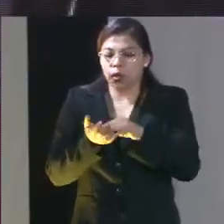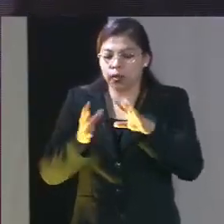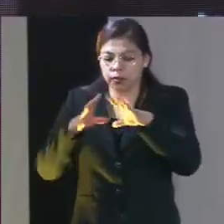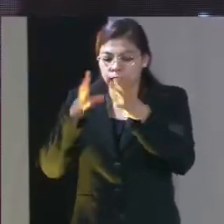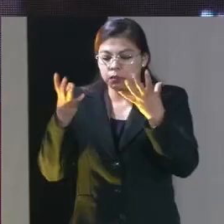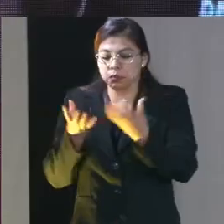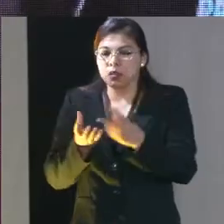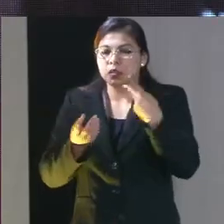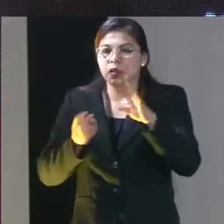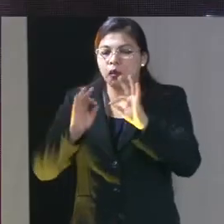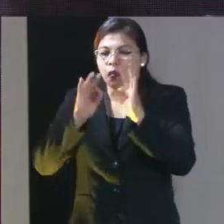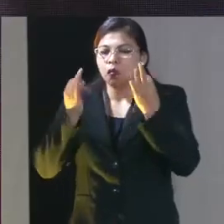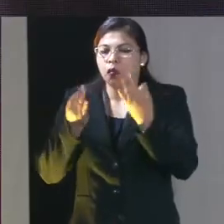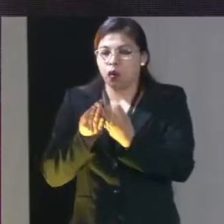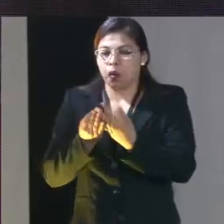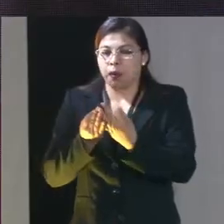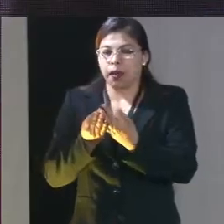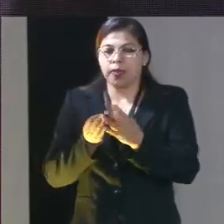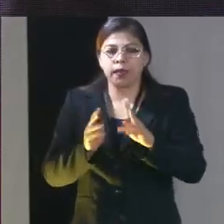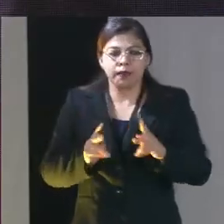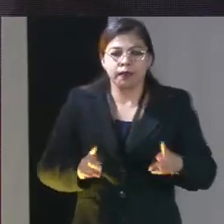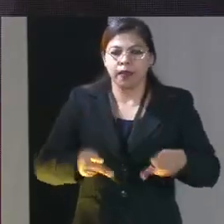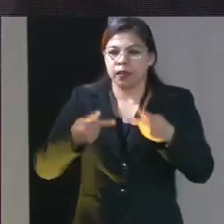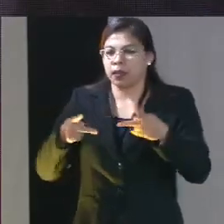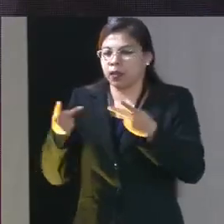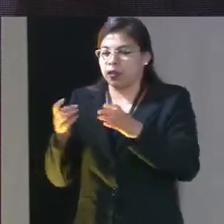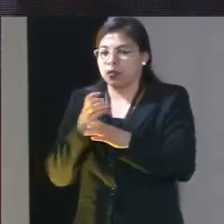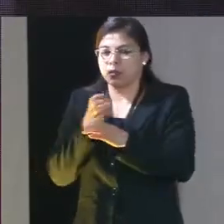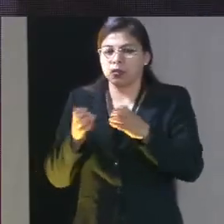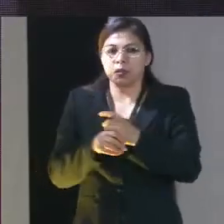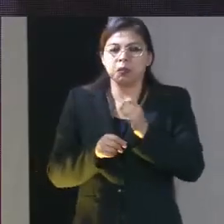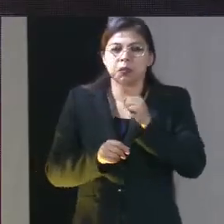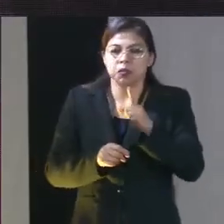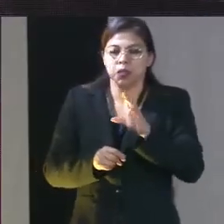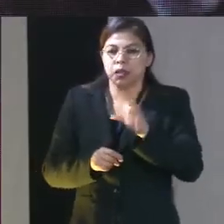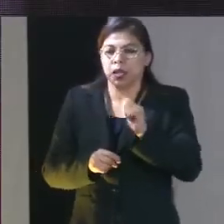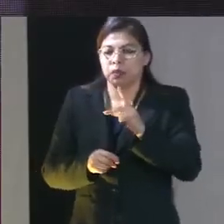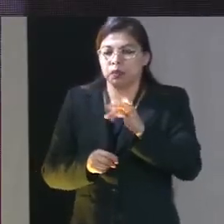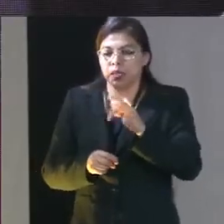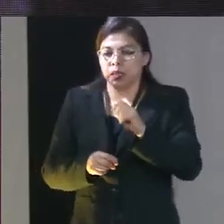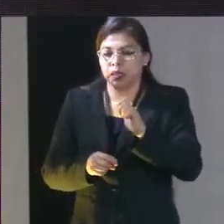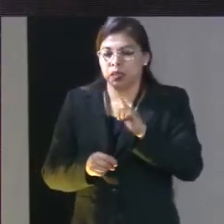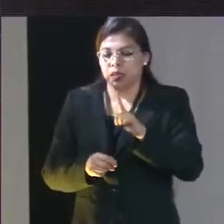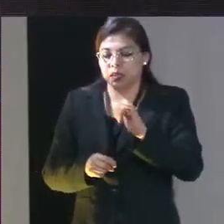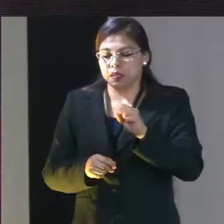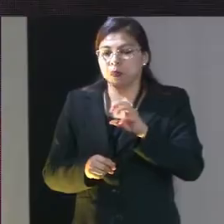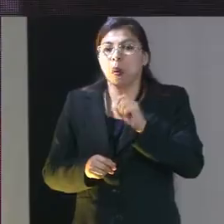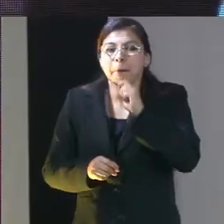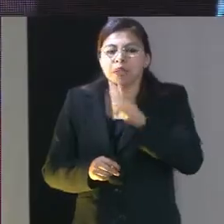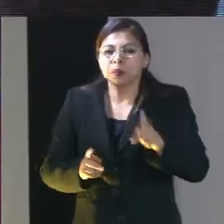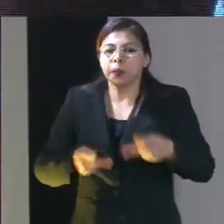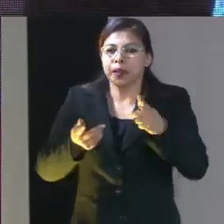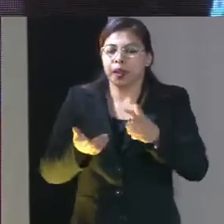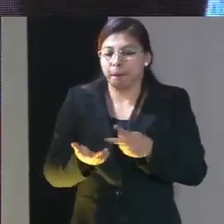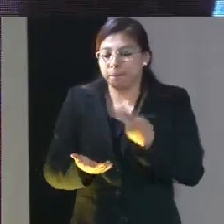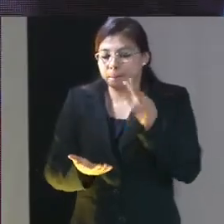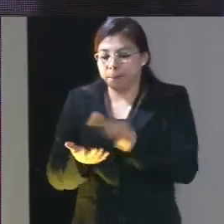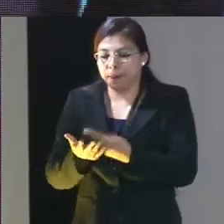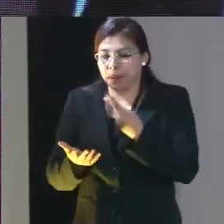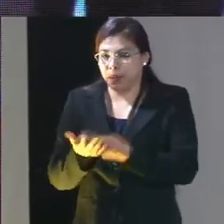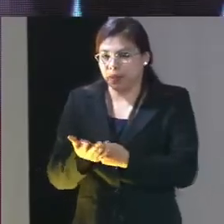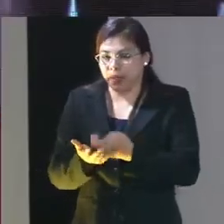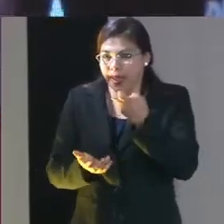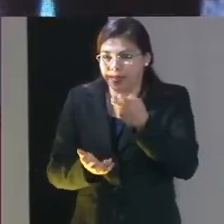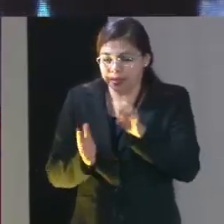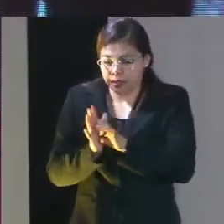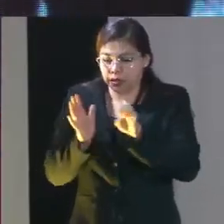a la forma del comercio del primer capitalismo, que es el mercantilismo basado en el comercio de plata. En ese sentido también, por